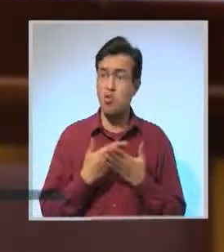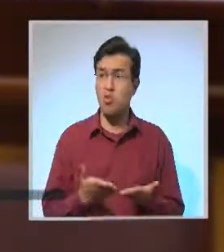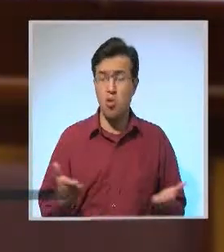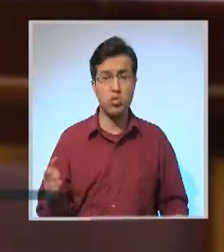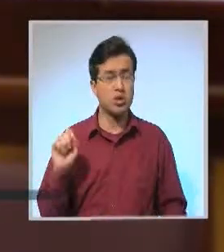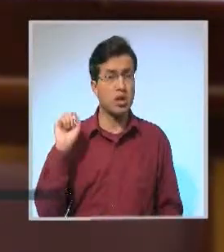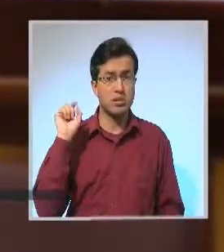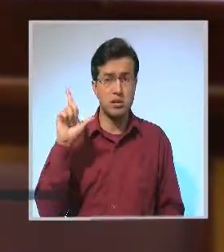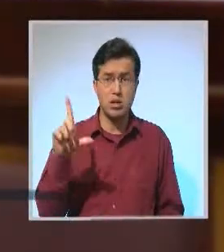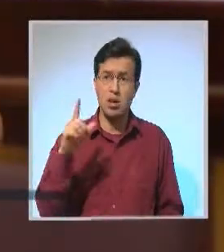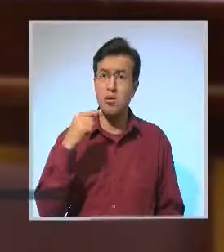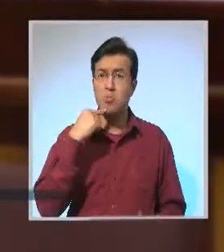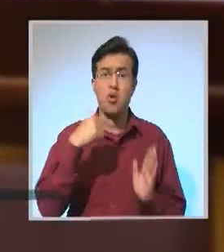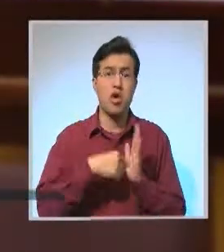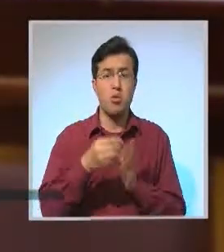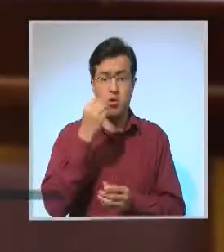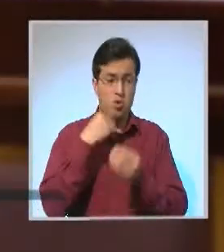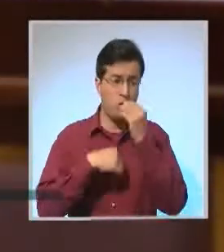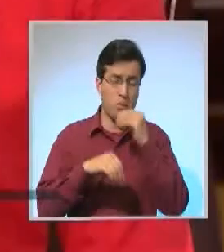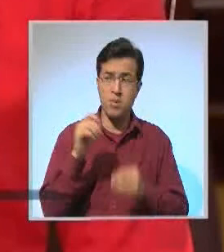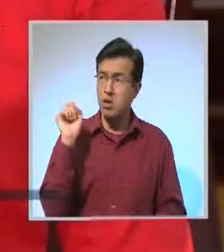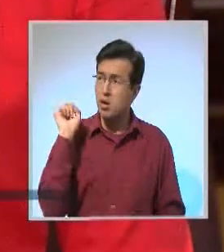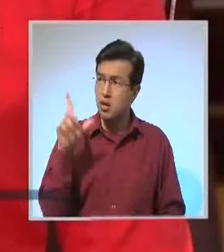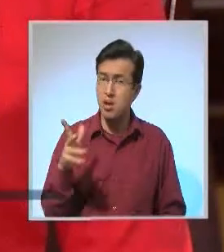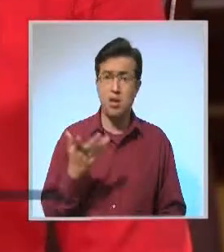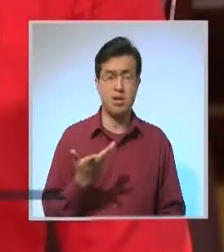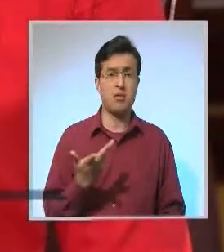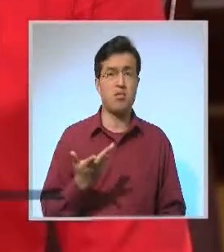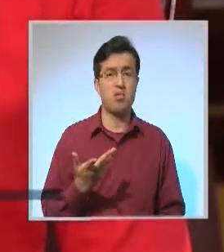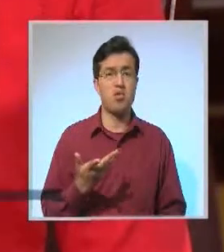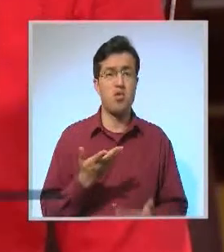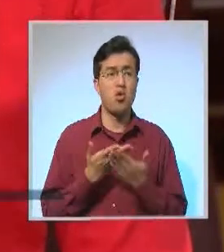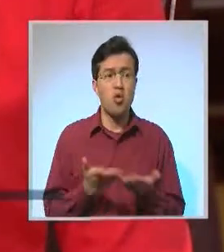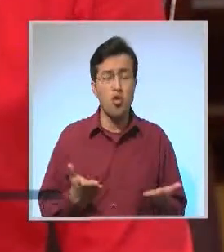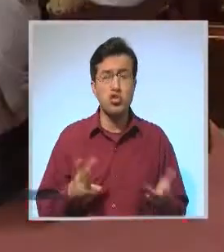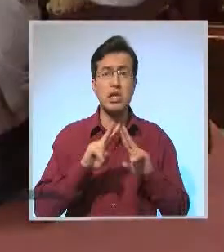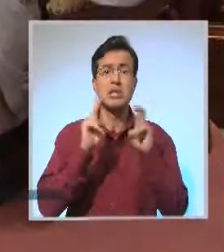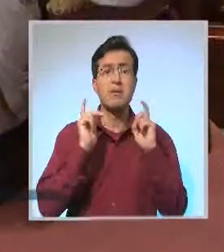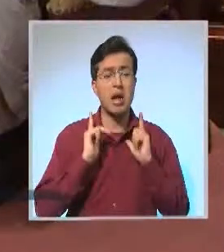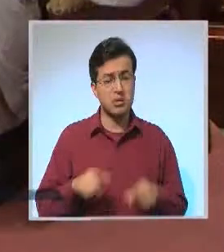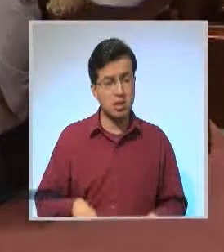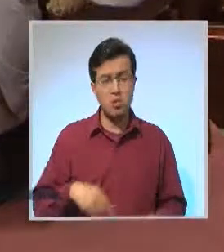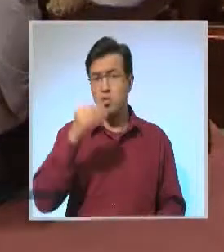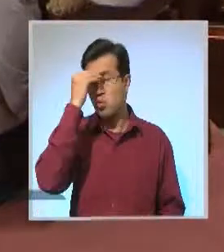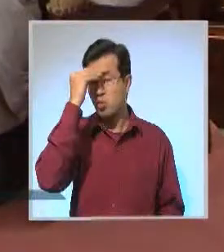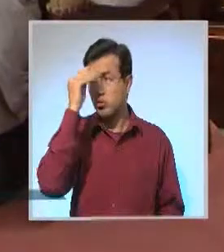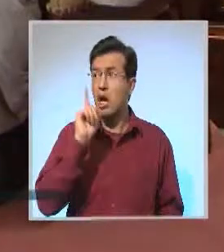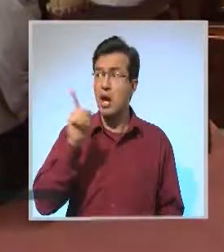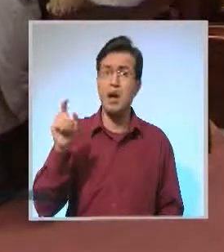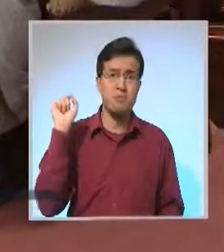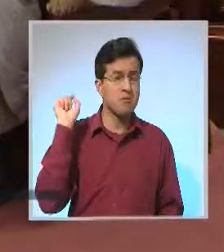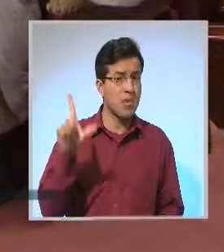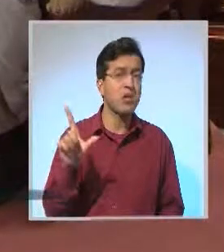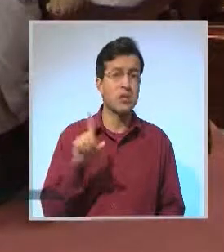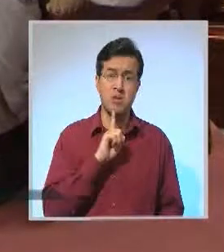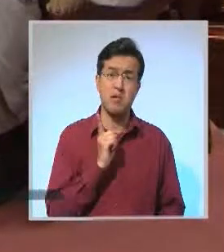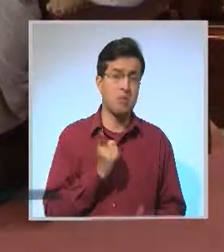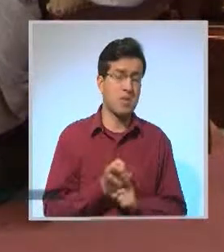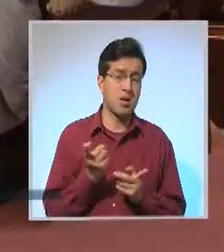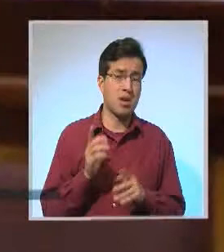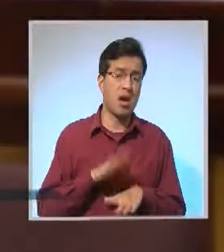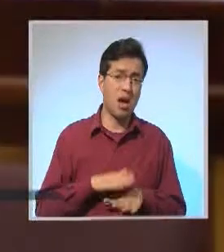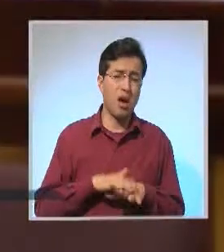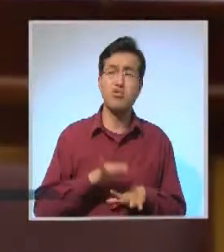para la alimentación los gastos de en salud en educación son distintos son mayores por la ubicación